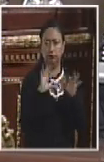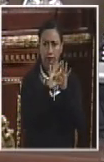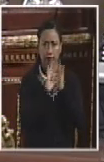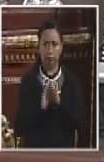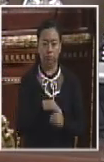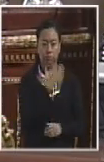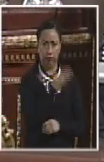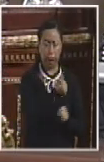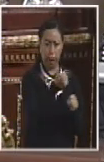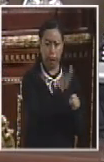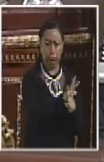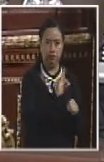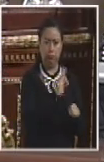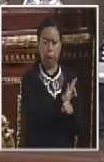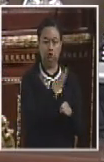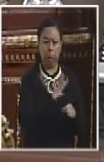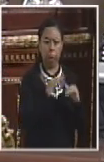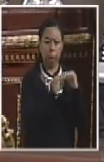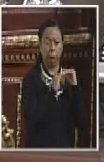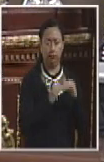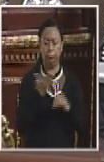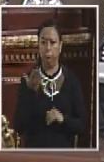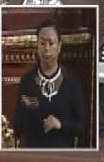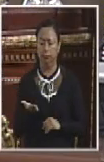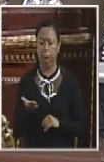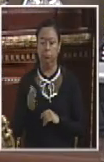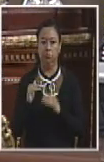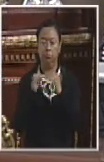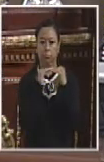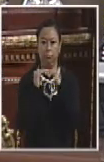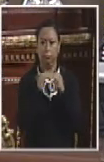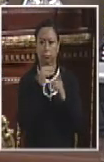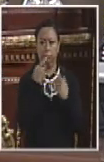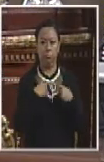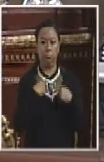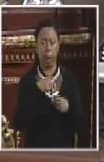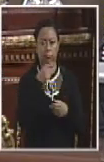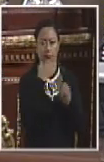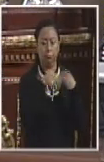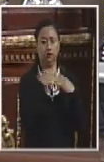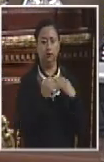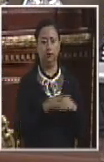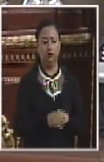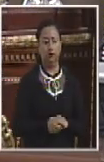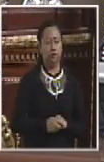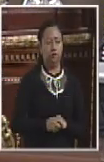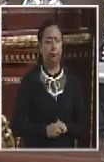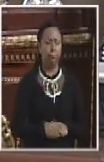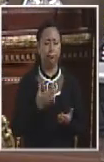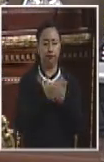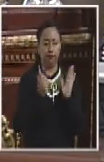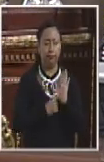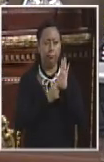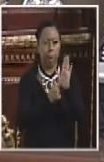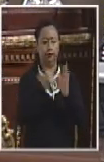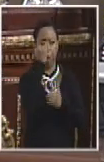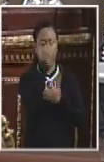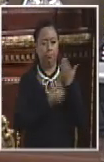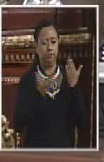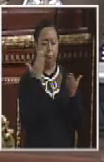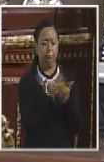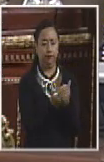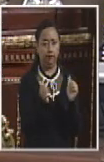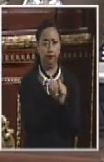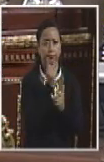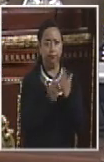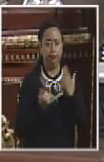de Administración y Procuración de Justicia y la de Igualdad de Género, para presentar una iniciativa con proyecto de